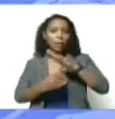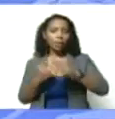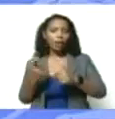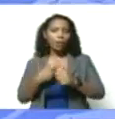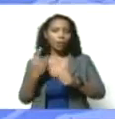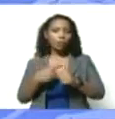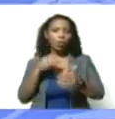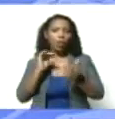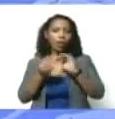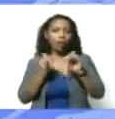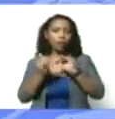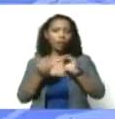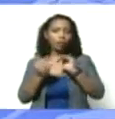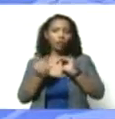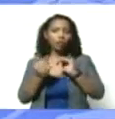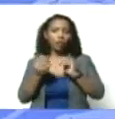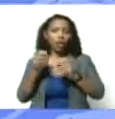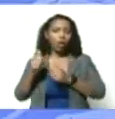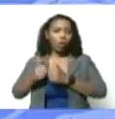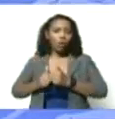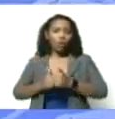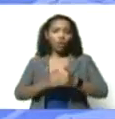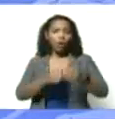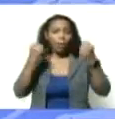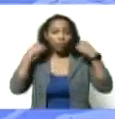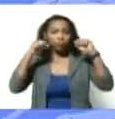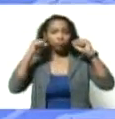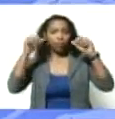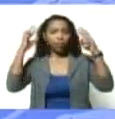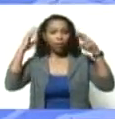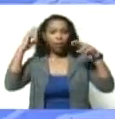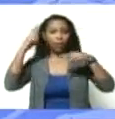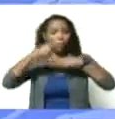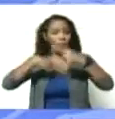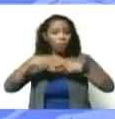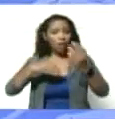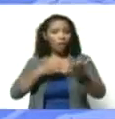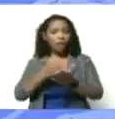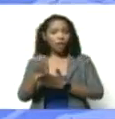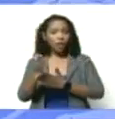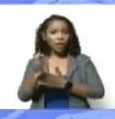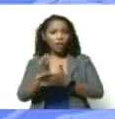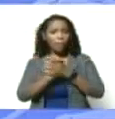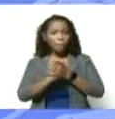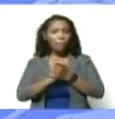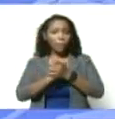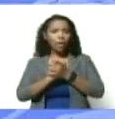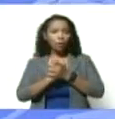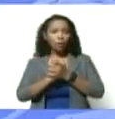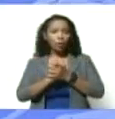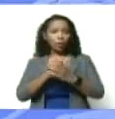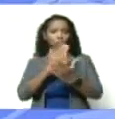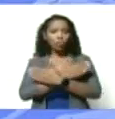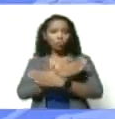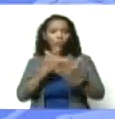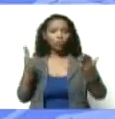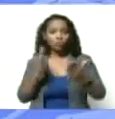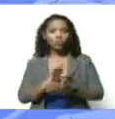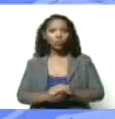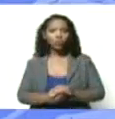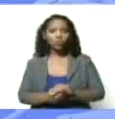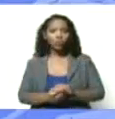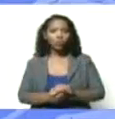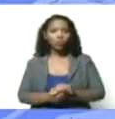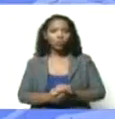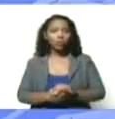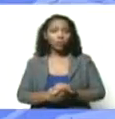principios éticos que lo guiaron en su práctica revolucionaria: lealtad, fraternidad, solidaridad,